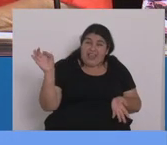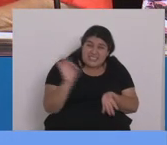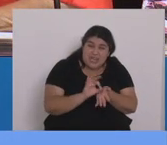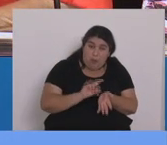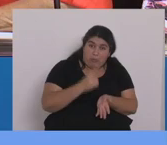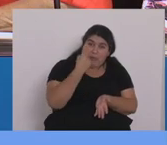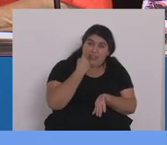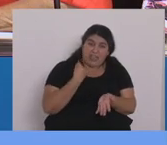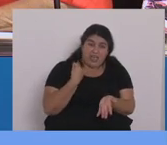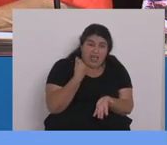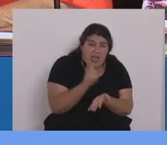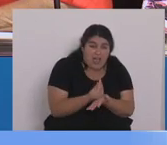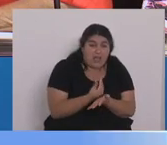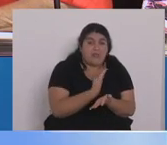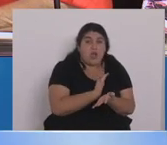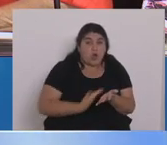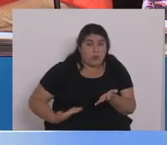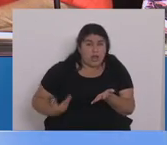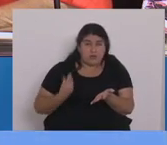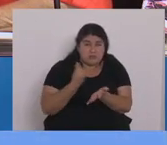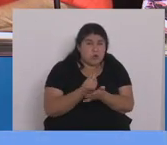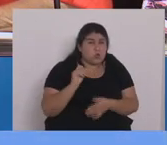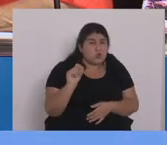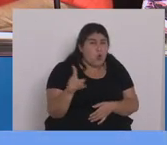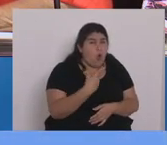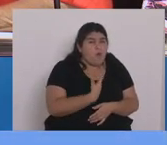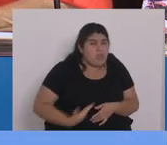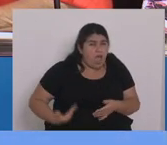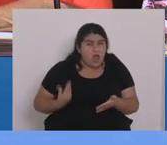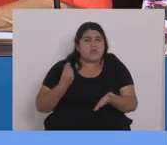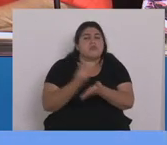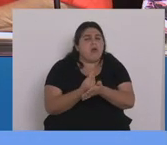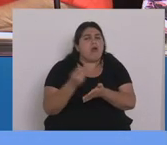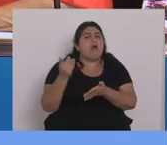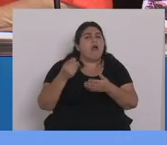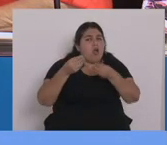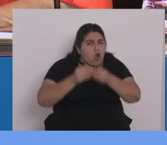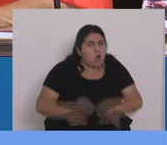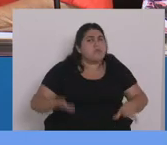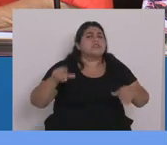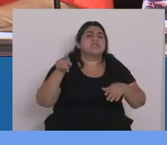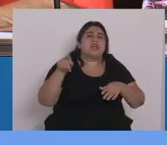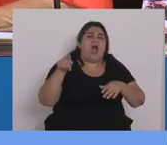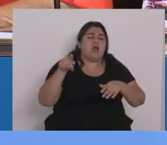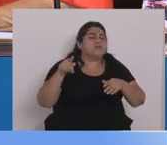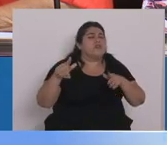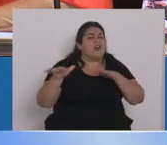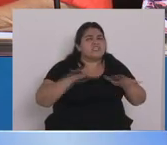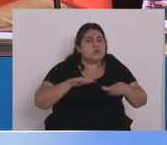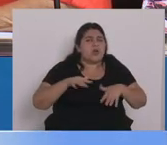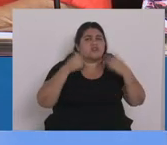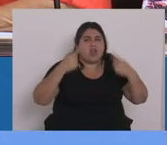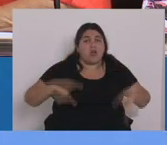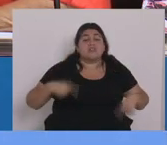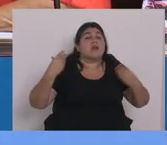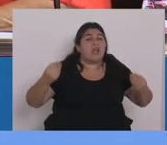el primer día de gobierno, de su gobierno, comenzaron a generar todas las condiciones para que